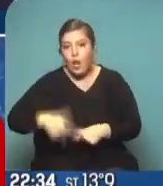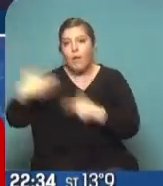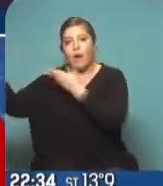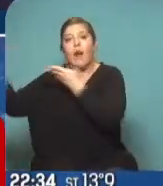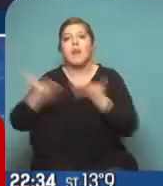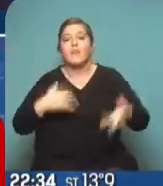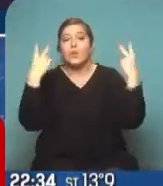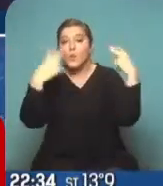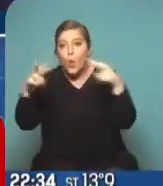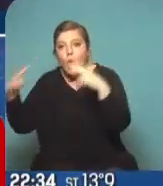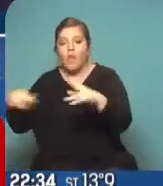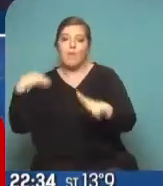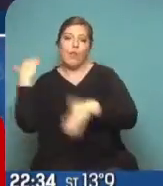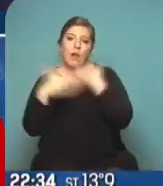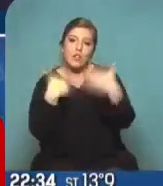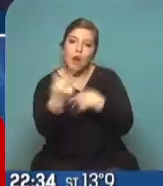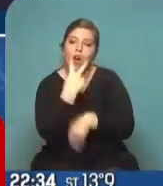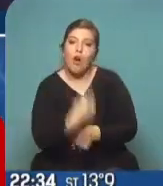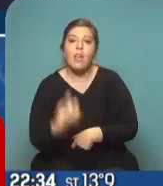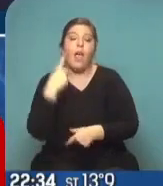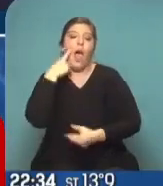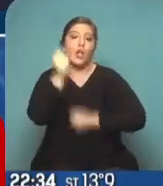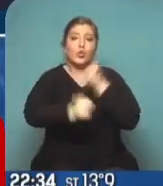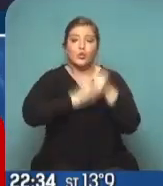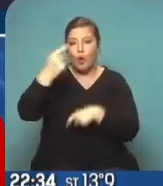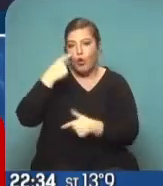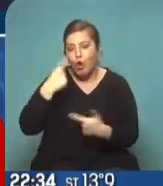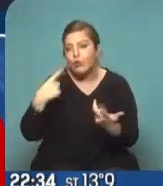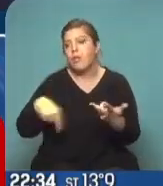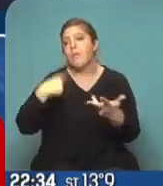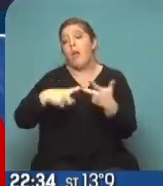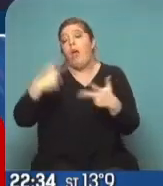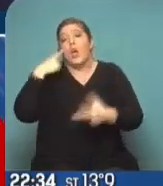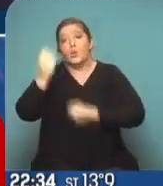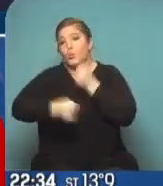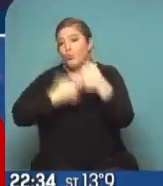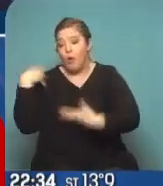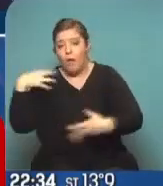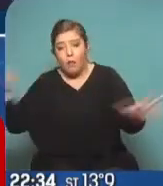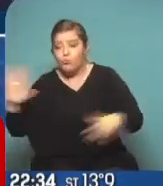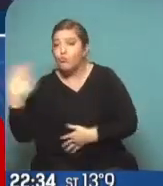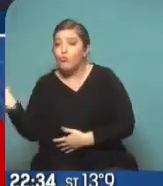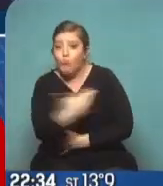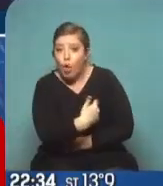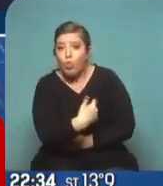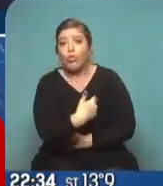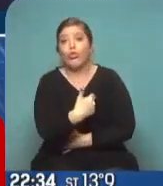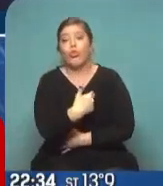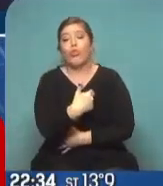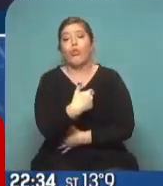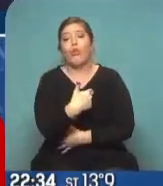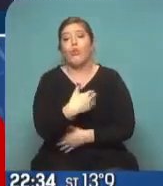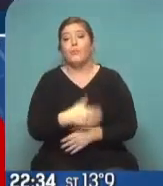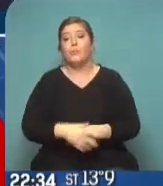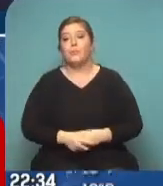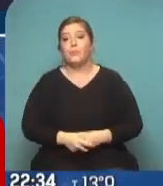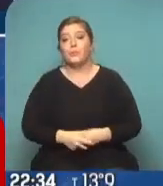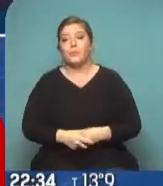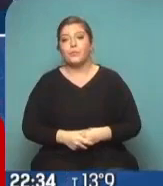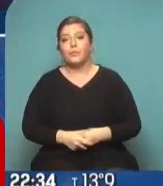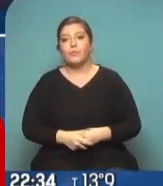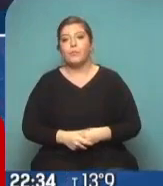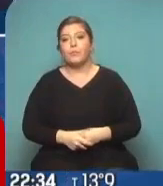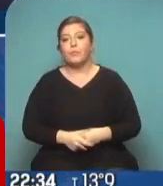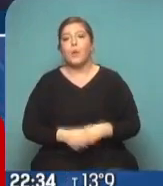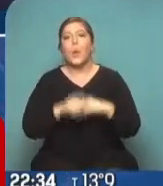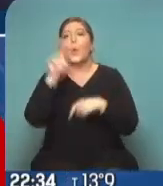para desarrollar la energía, las industrias del conocimiento, la industria en general. Todo eso hace que haya que tener esa conexión,